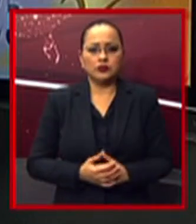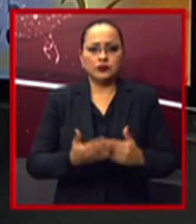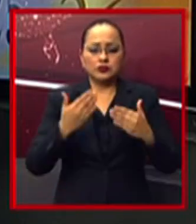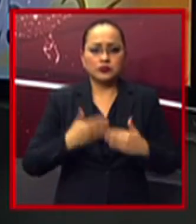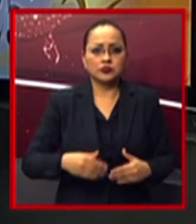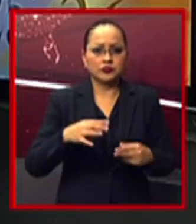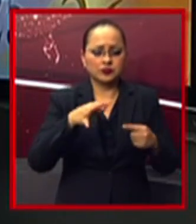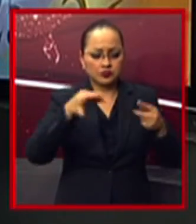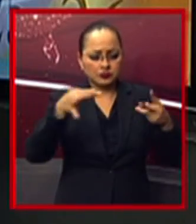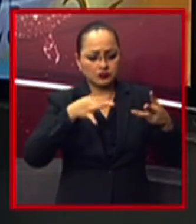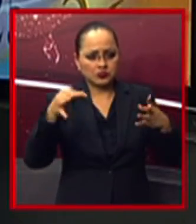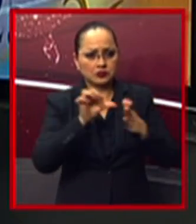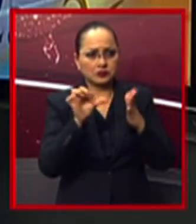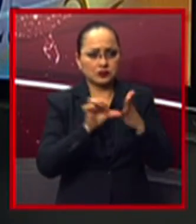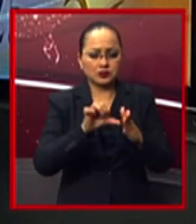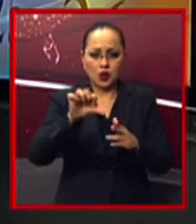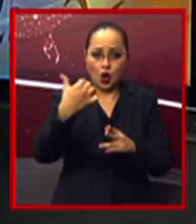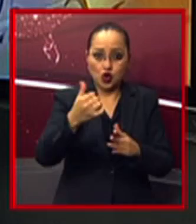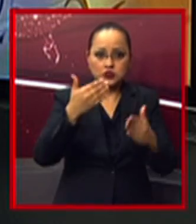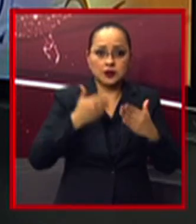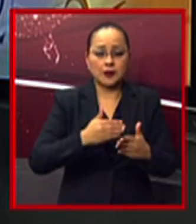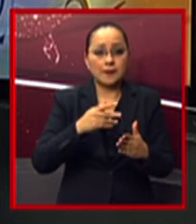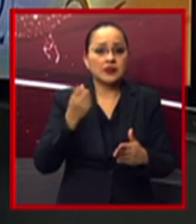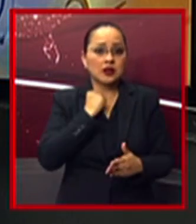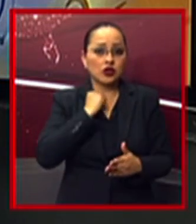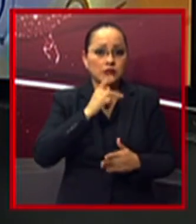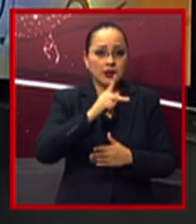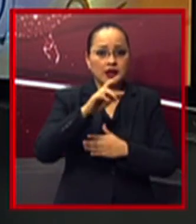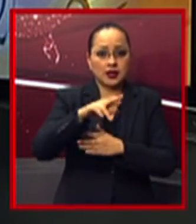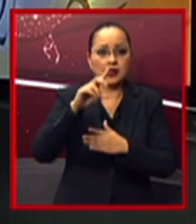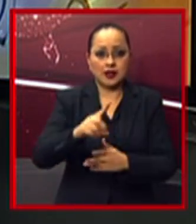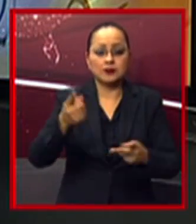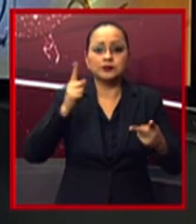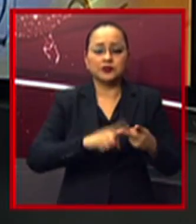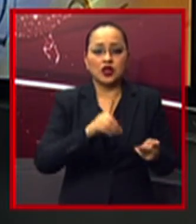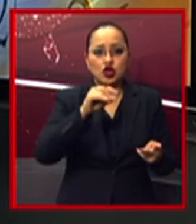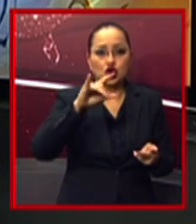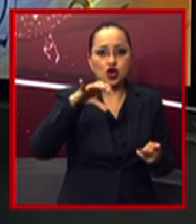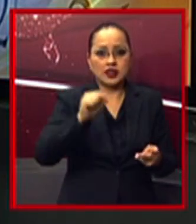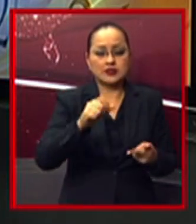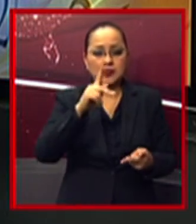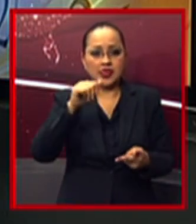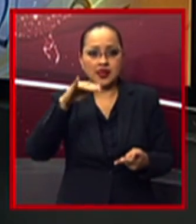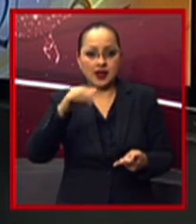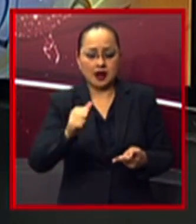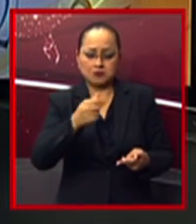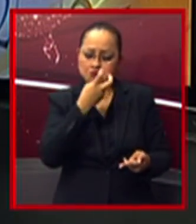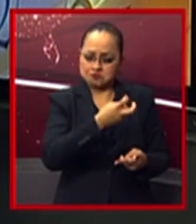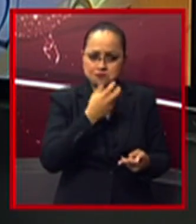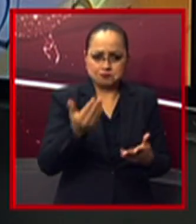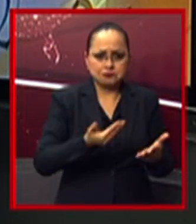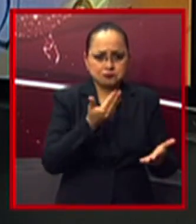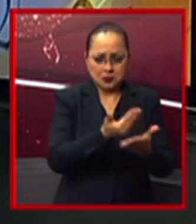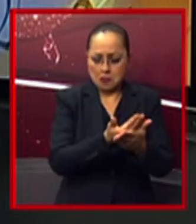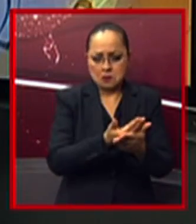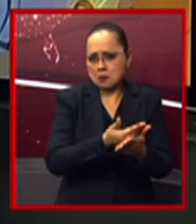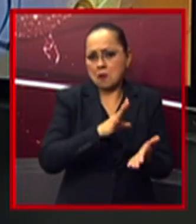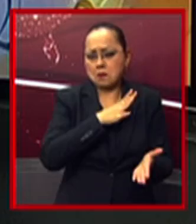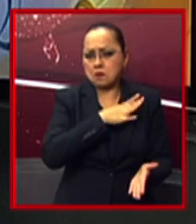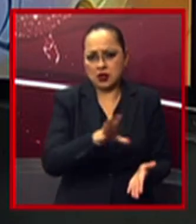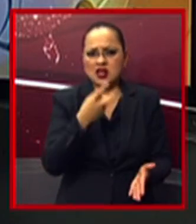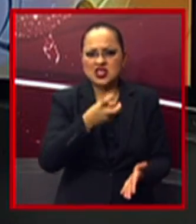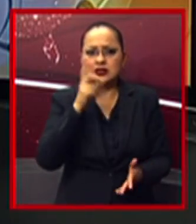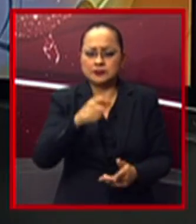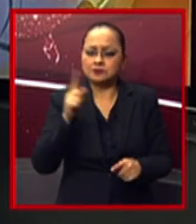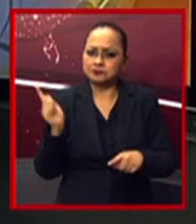Las 11 reservas presentadas al dictamen por los senadores del PRD, Alejandro Encinas y Dolores Padierna, fueron rechazadas sin discusión. Tras desecharse sus